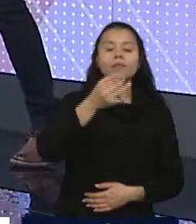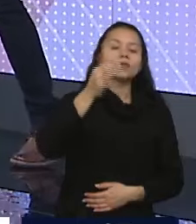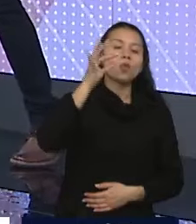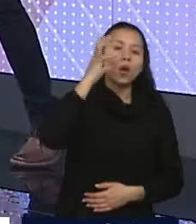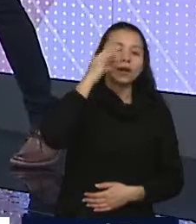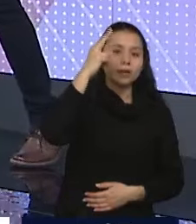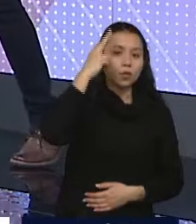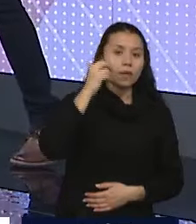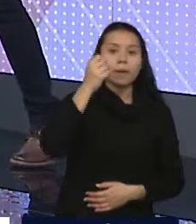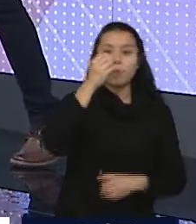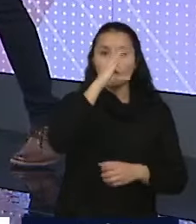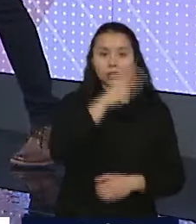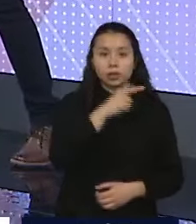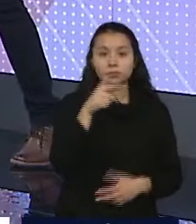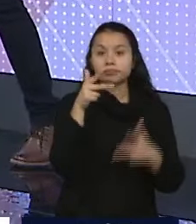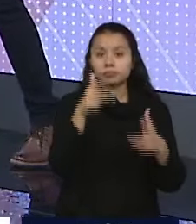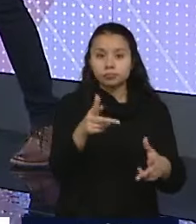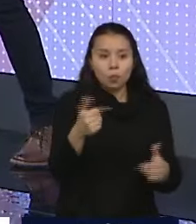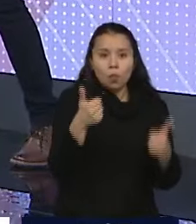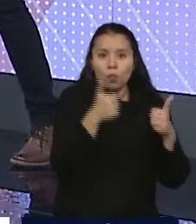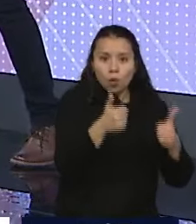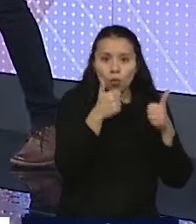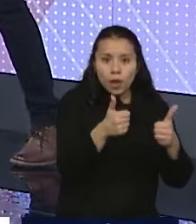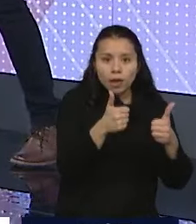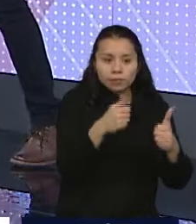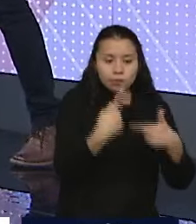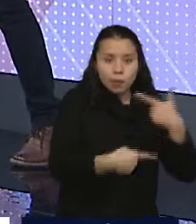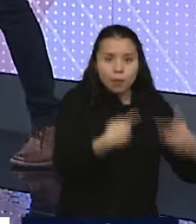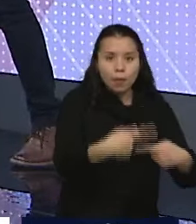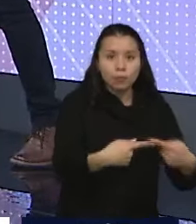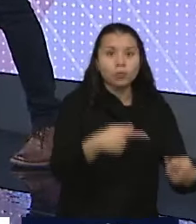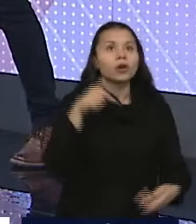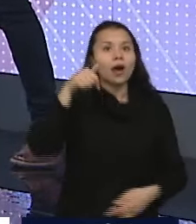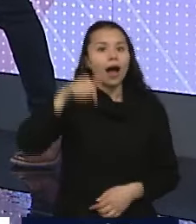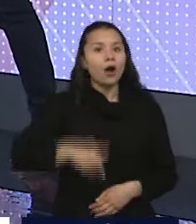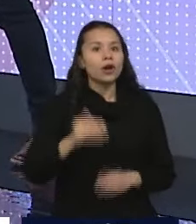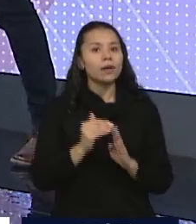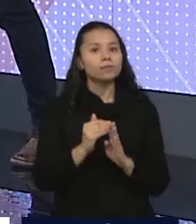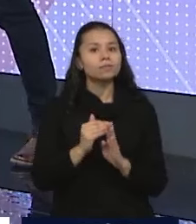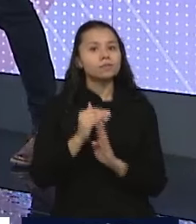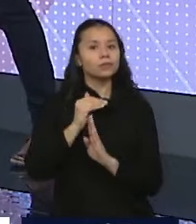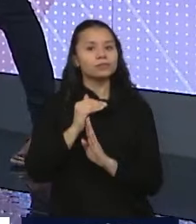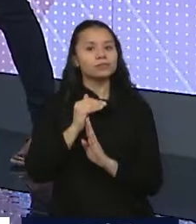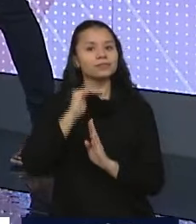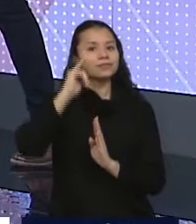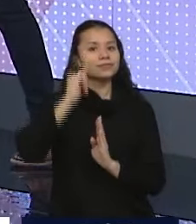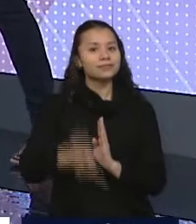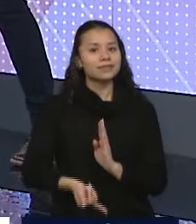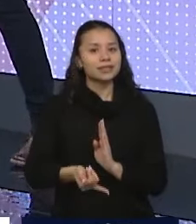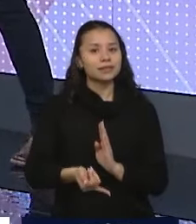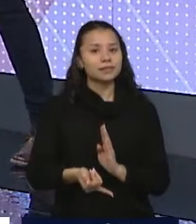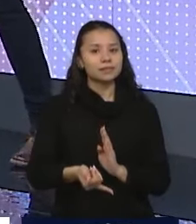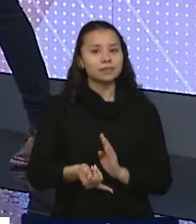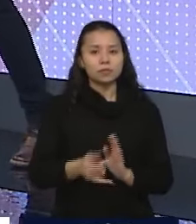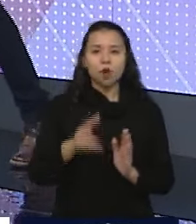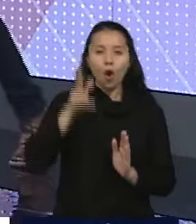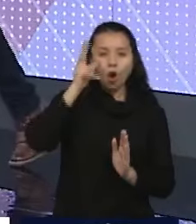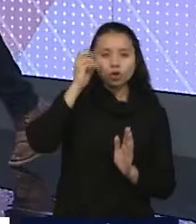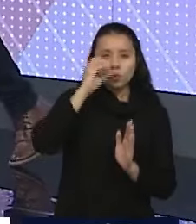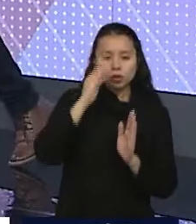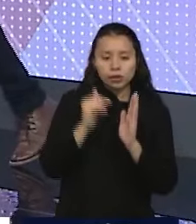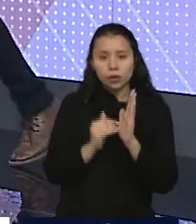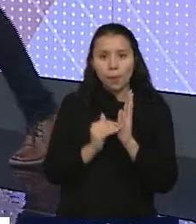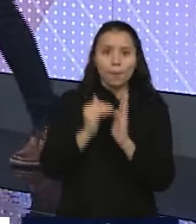bueno, evidentemente vamos bien, es por acá. Bueno, creció eso, y creció más de 8 puntos, poquito más de